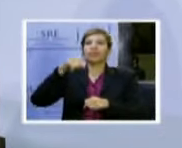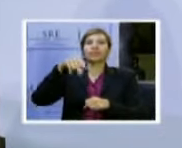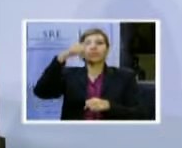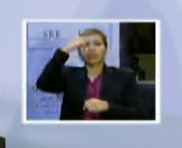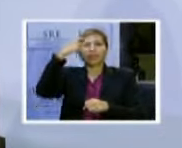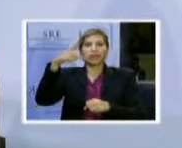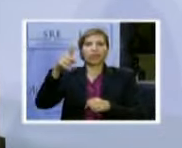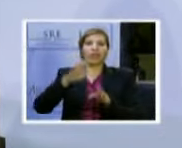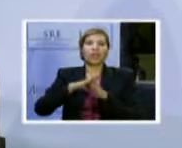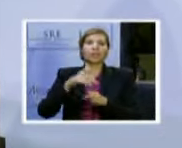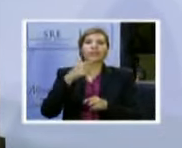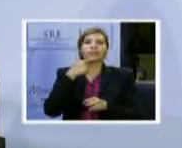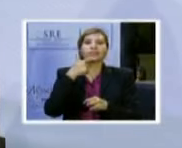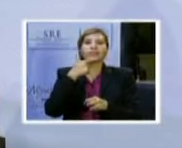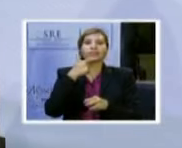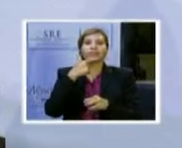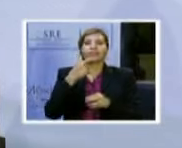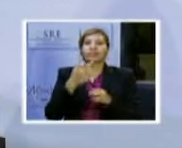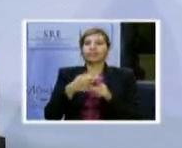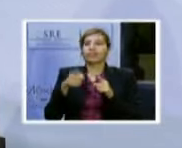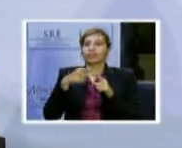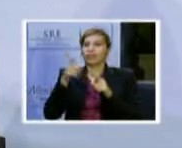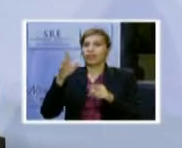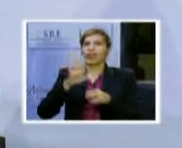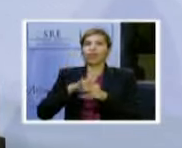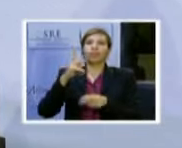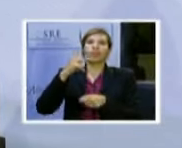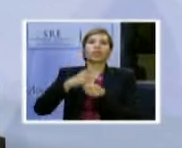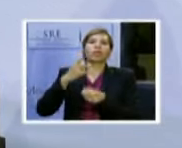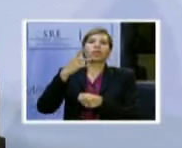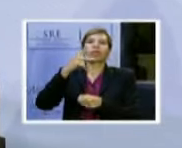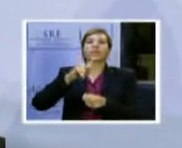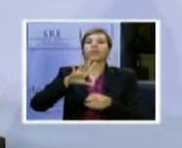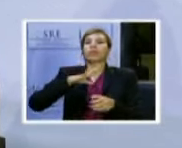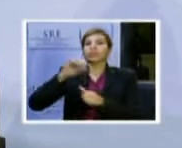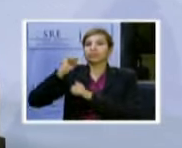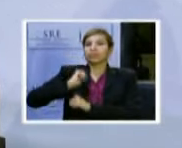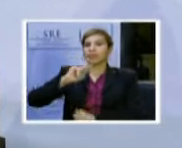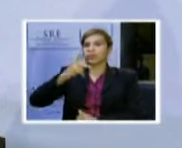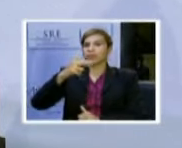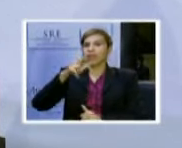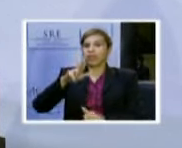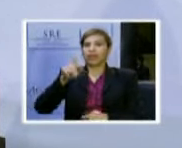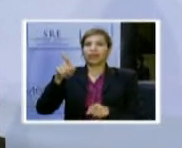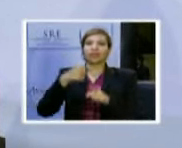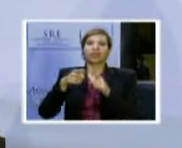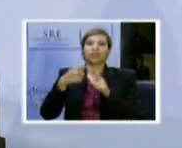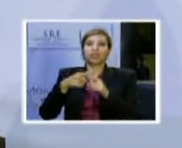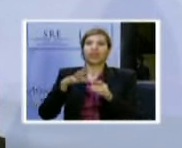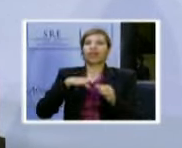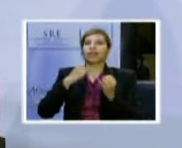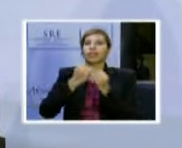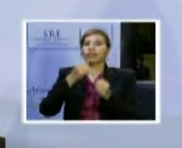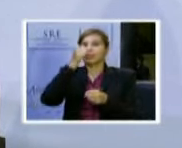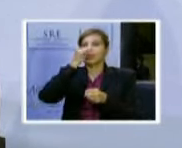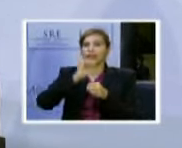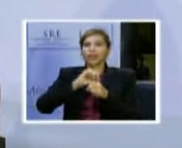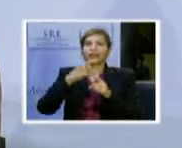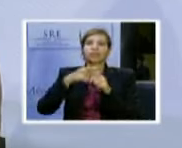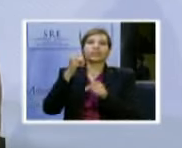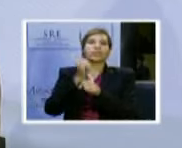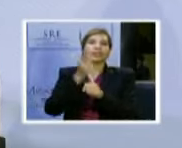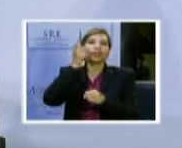Reino Unido. Ha sido Procurador General de la República, secretario de Seguridad Pública y director general del Centro